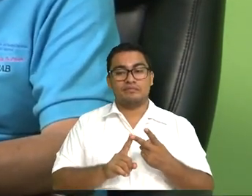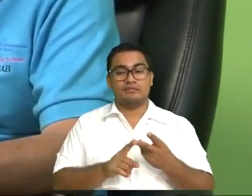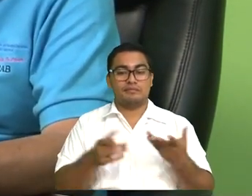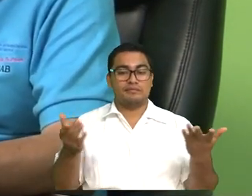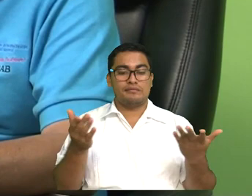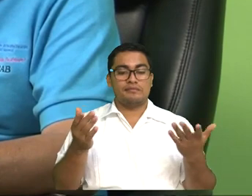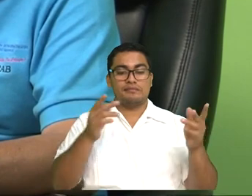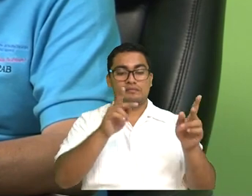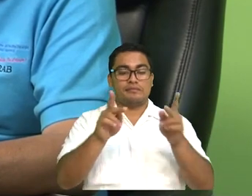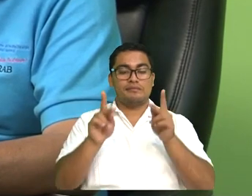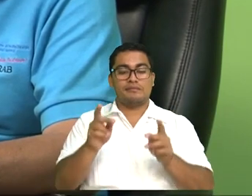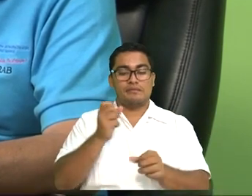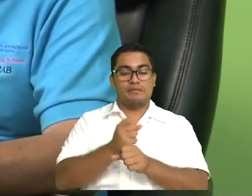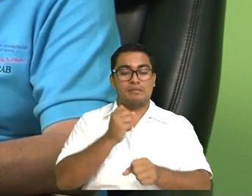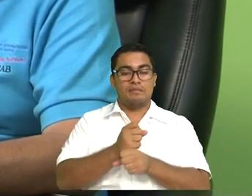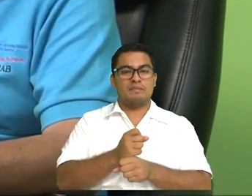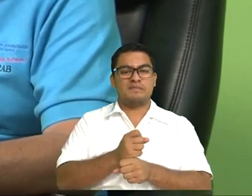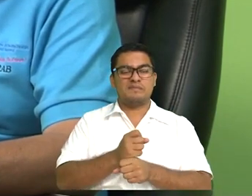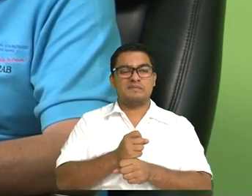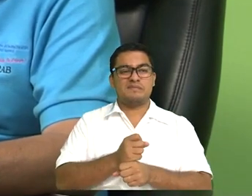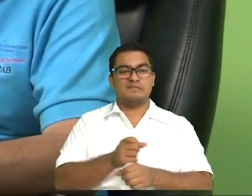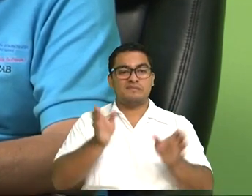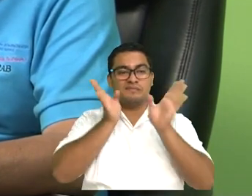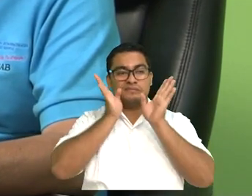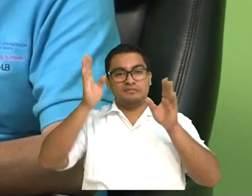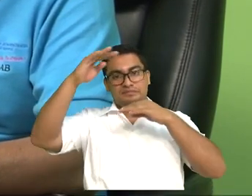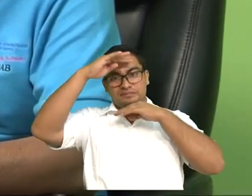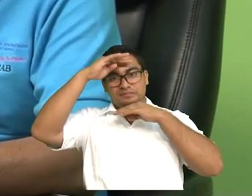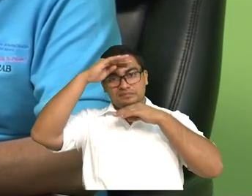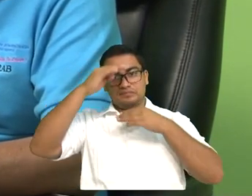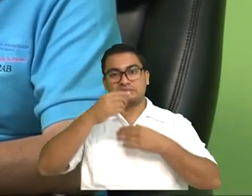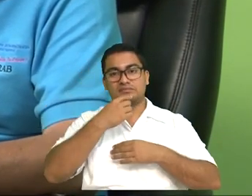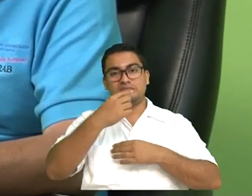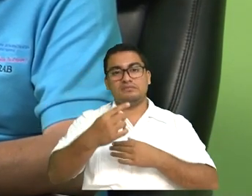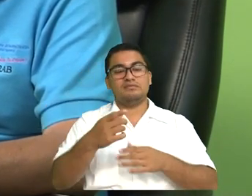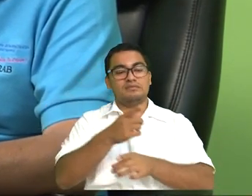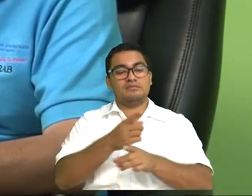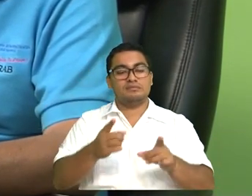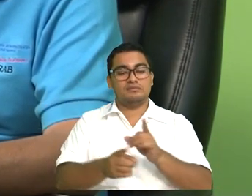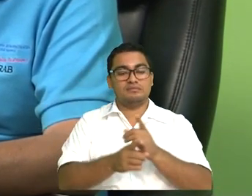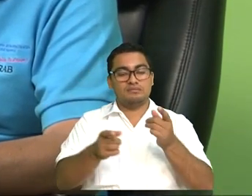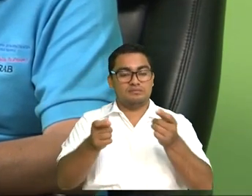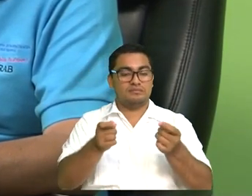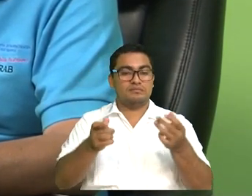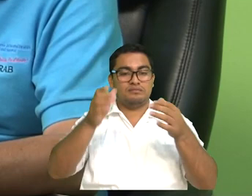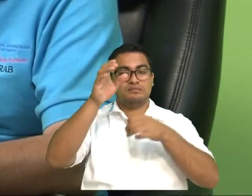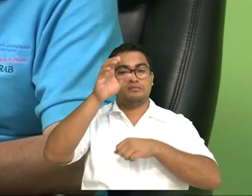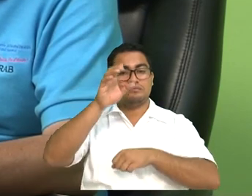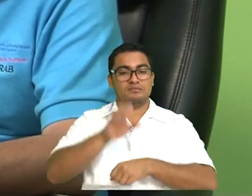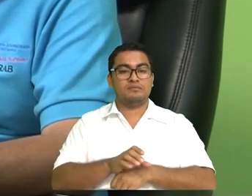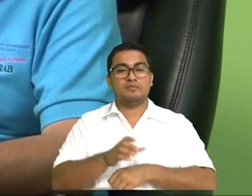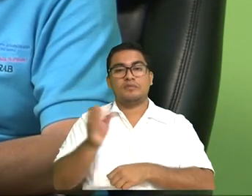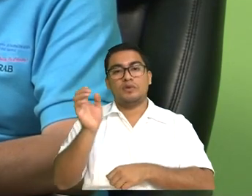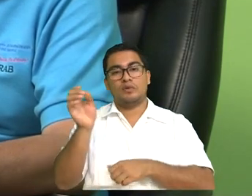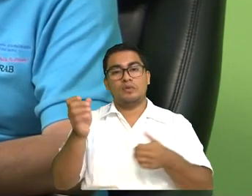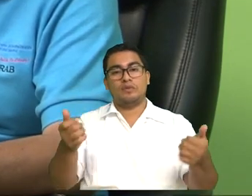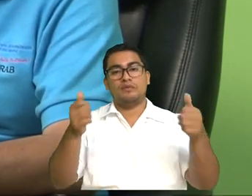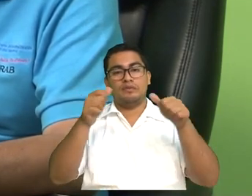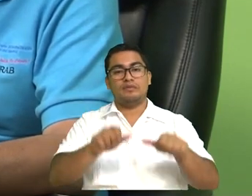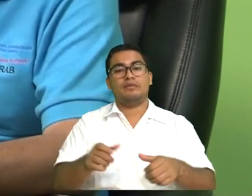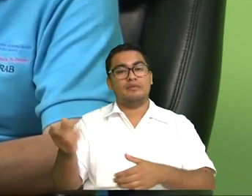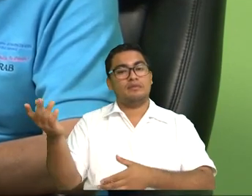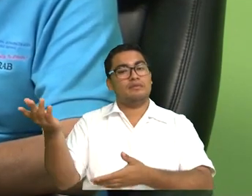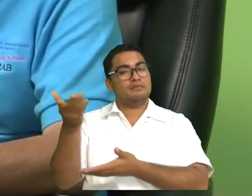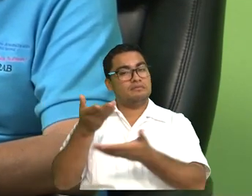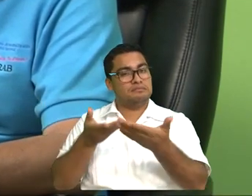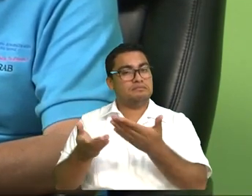los trabajadores y empleadores y empleadoras del sector privado, deberán ajustarse a la costumbre o lo acordado entre las